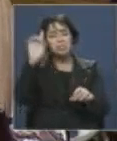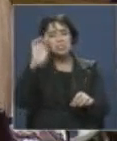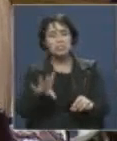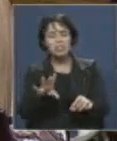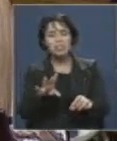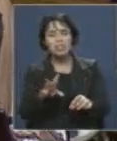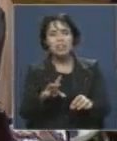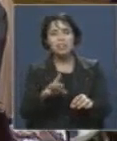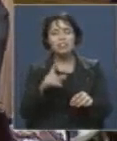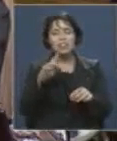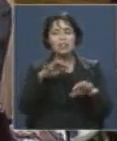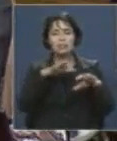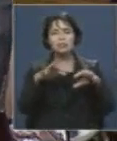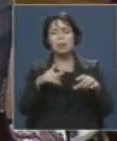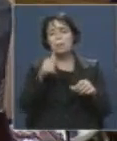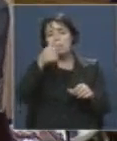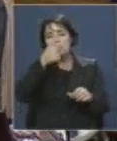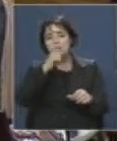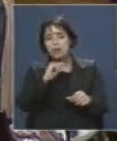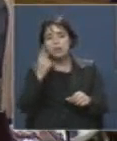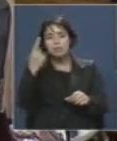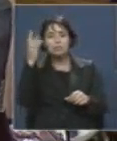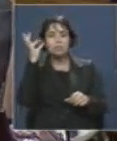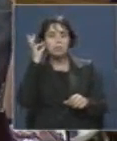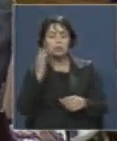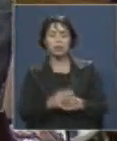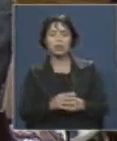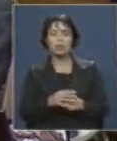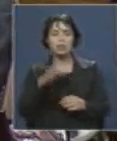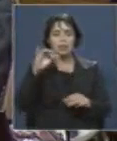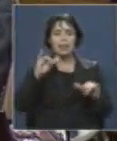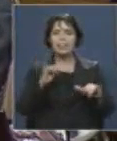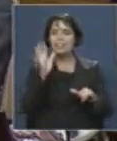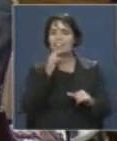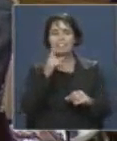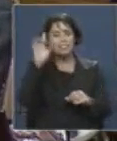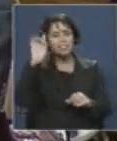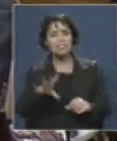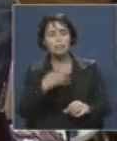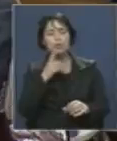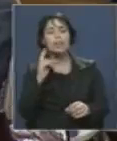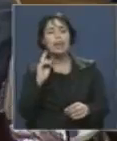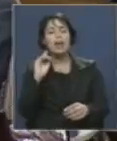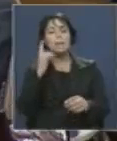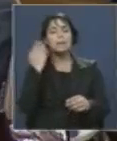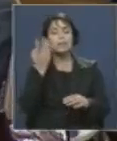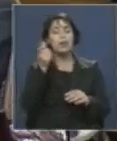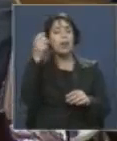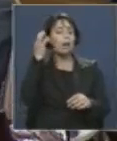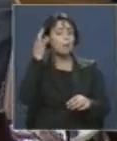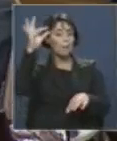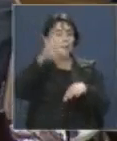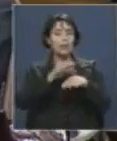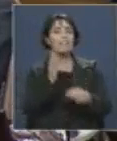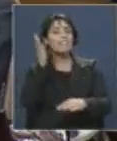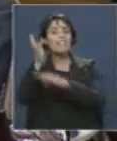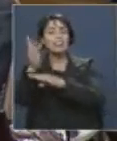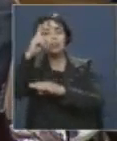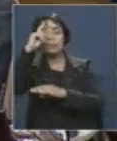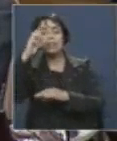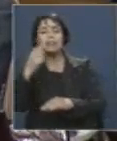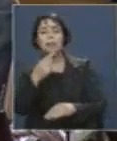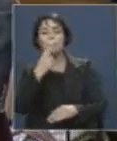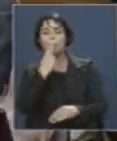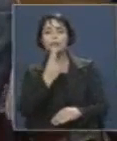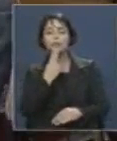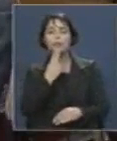de algo que es sumamente privado. Aquí, en cambio, nadie se va a enterar porque la paciente la mandamos a Puerto Montt. Se trató, volvió y